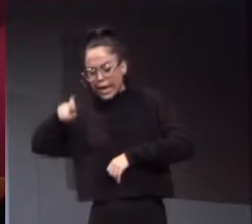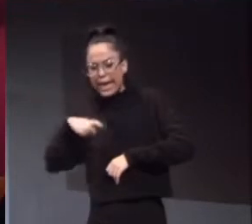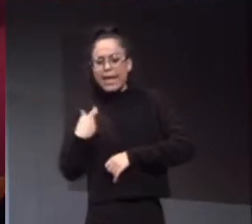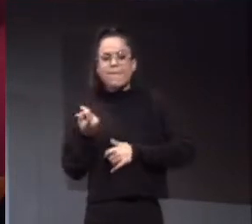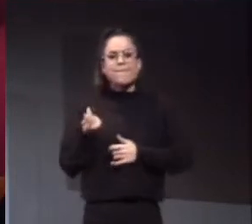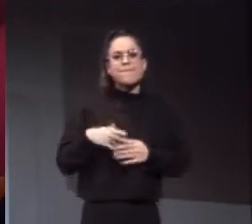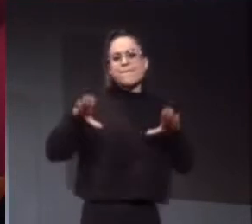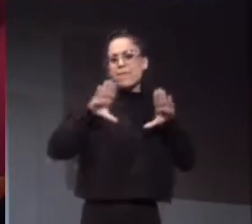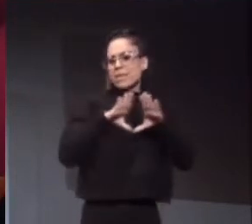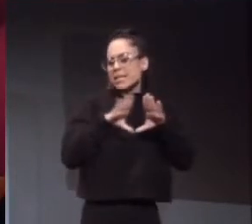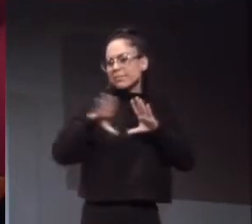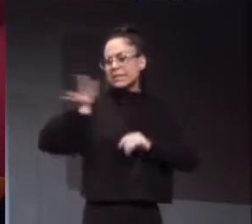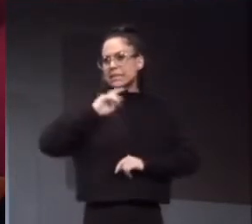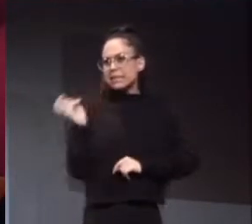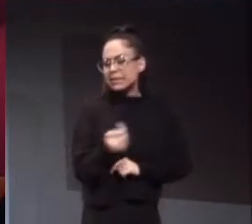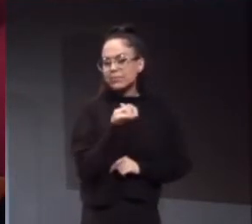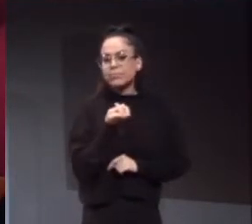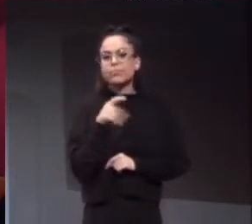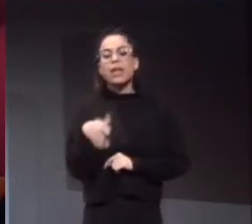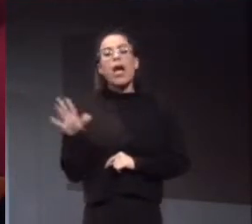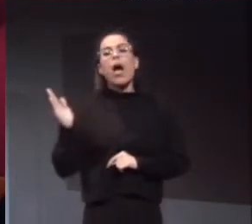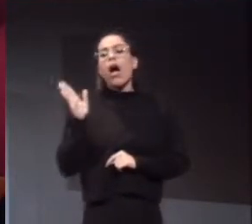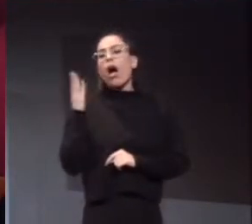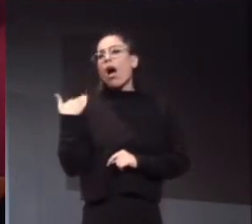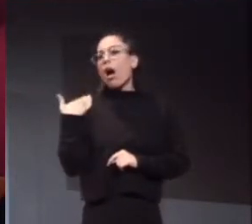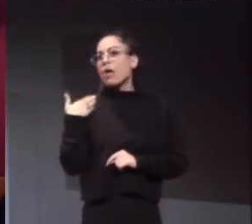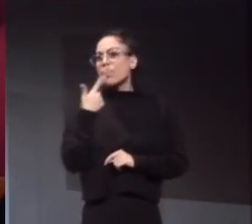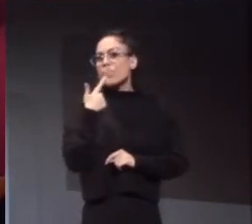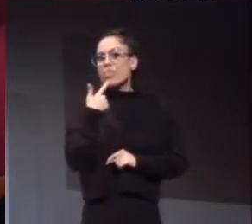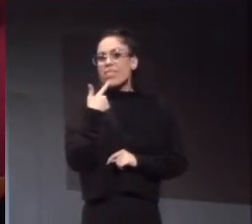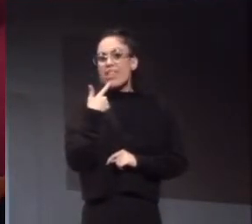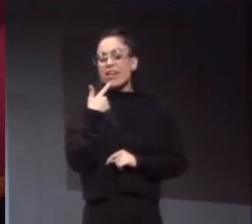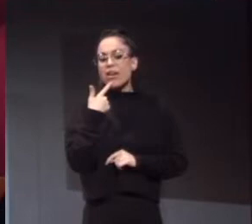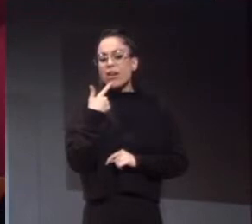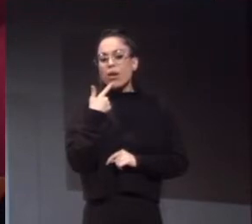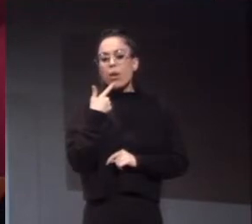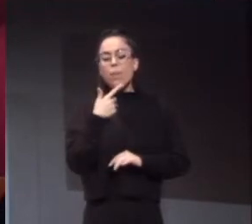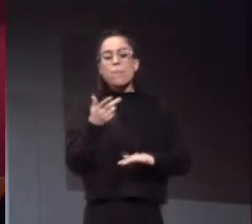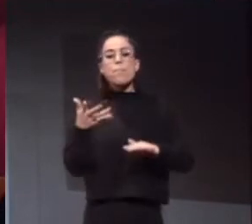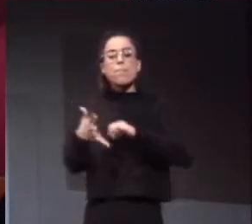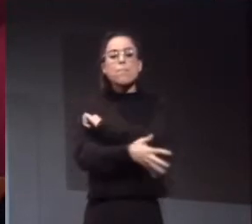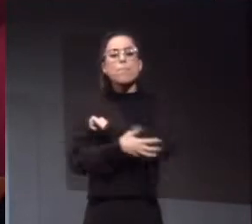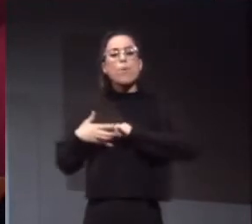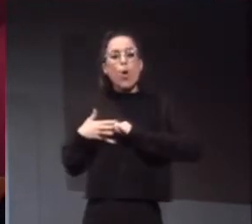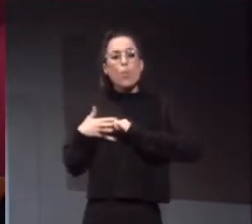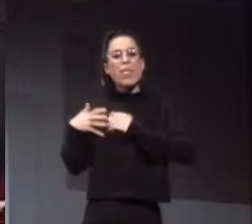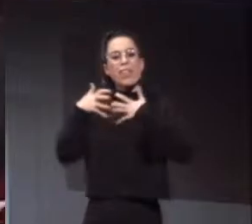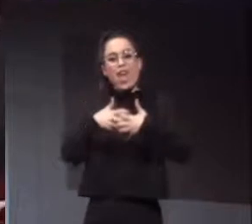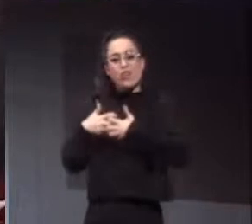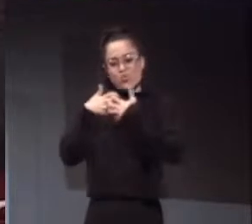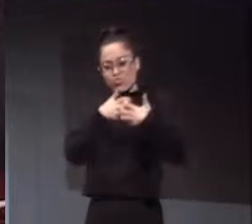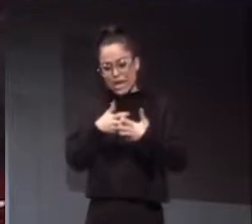y ha dicho hace poquito que luchar contra la pobreza es lo mismo que luchar contra la excesiva riqueza